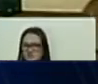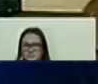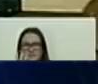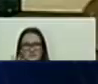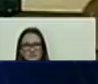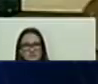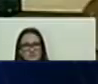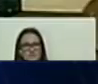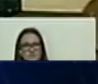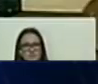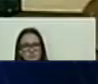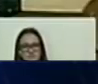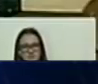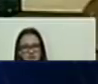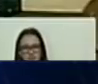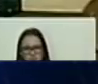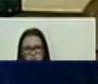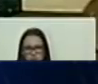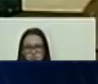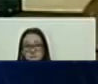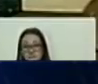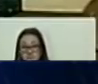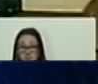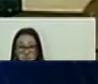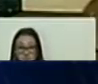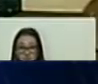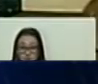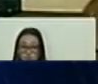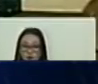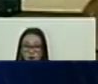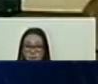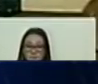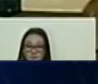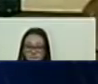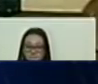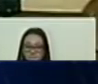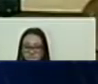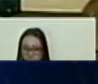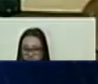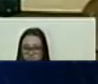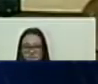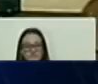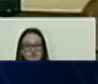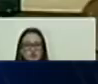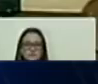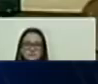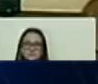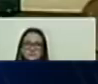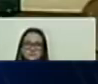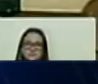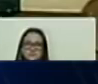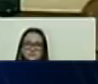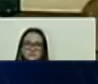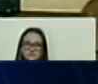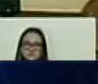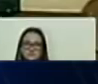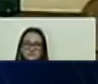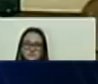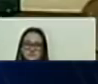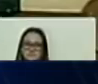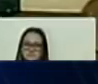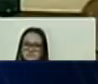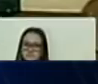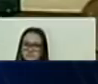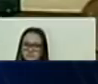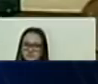electoral, el 22 de abril lo que viene es una victoria total, con la misma contundencia